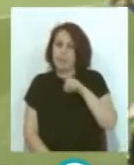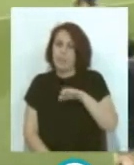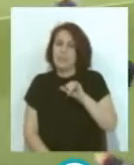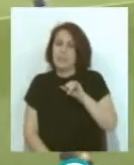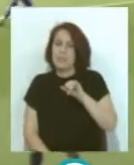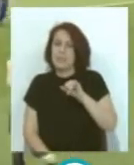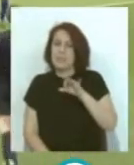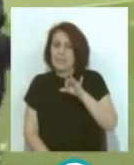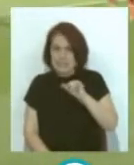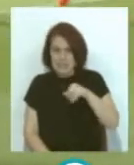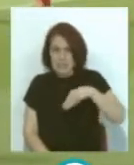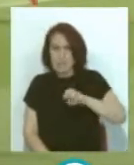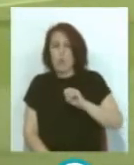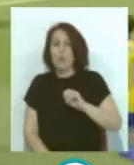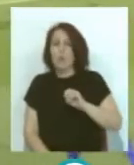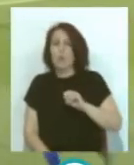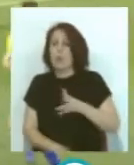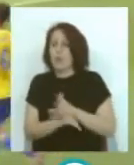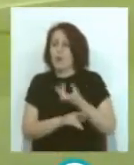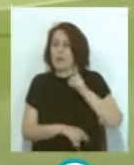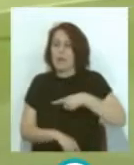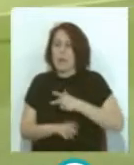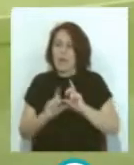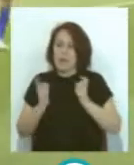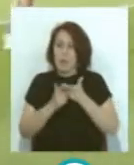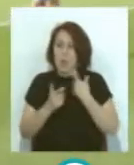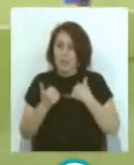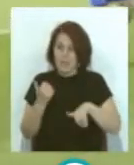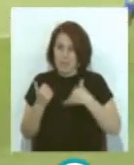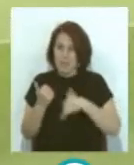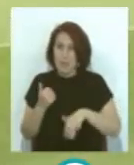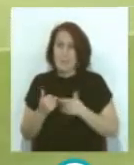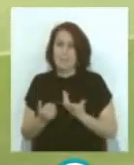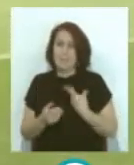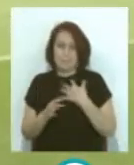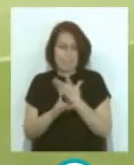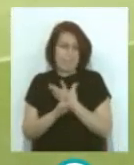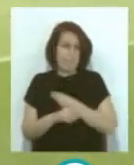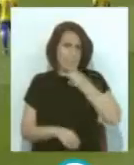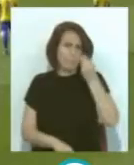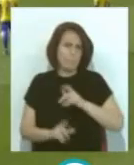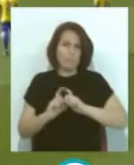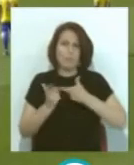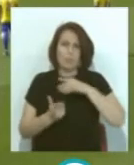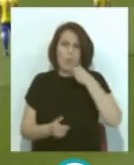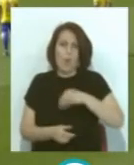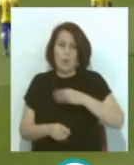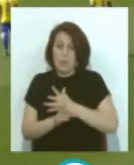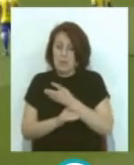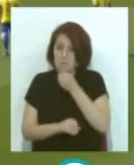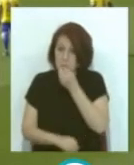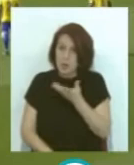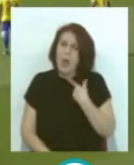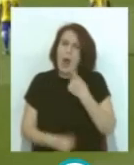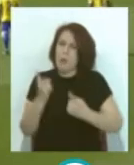Simo, otro jugador también del equipo sevillista, muy buen jugador, un equipo joven con buenos jugadores, algunos